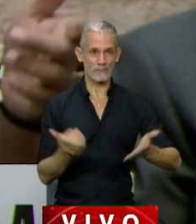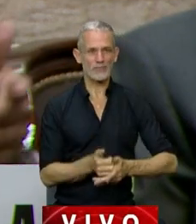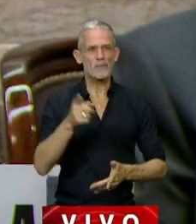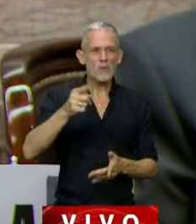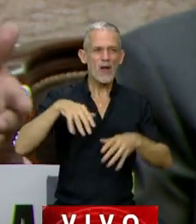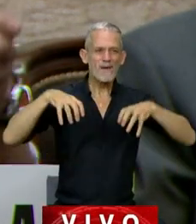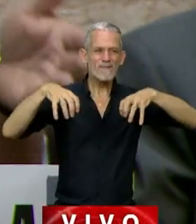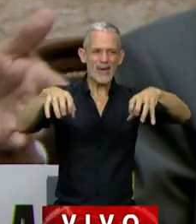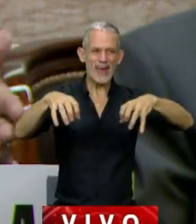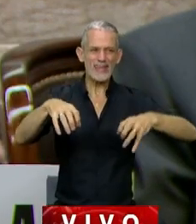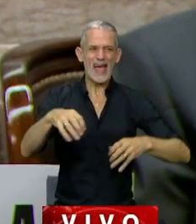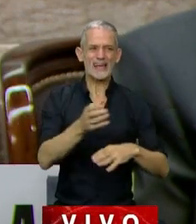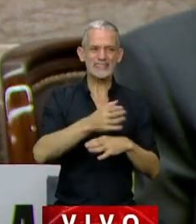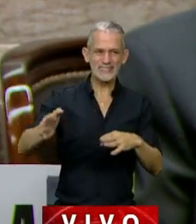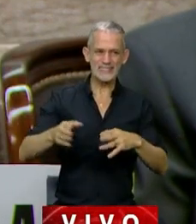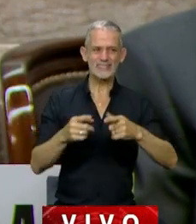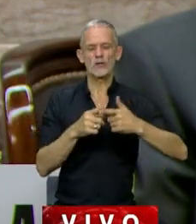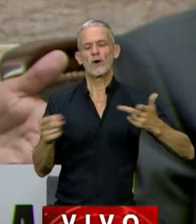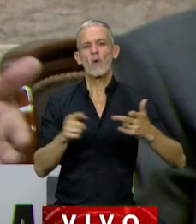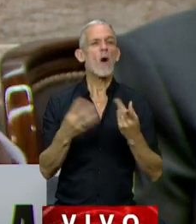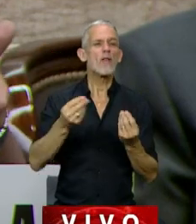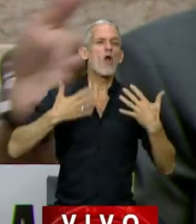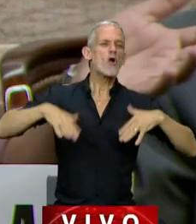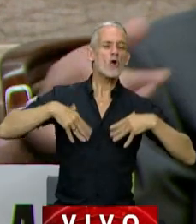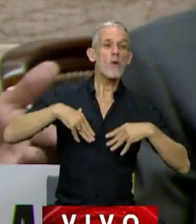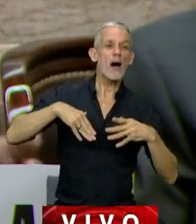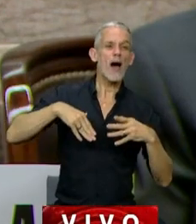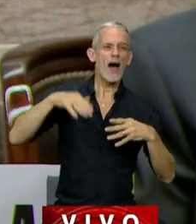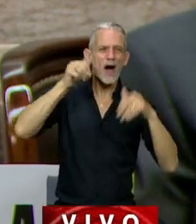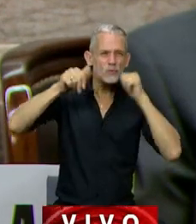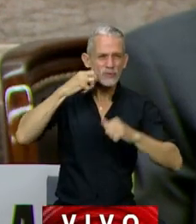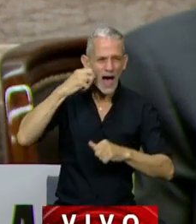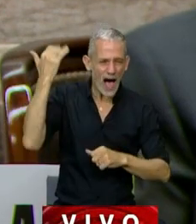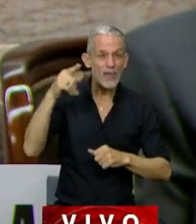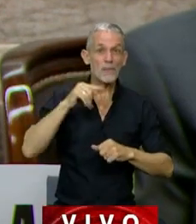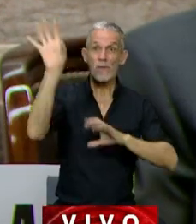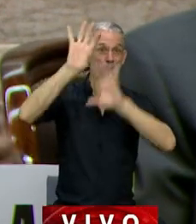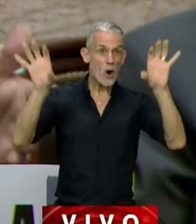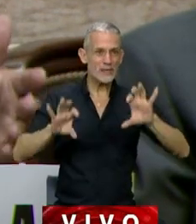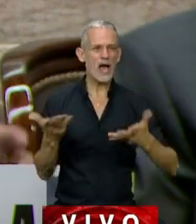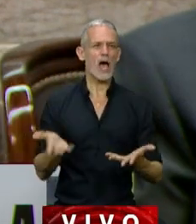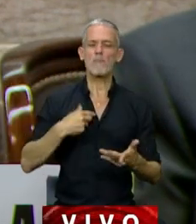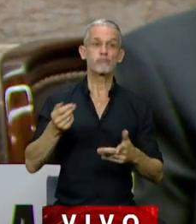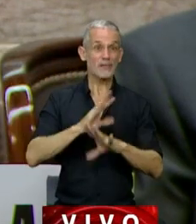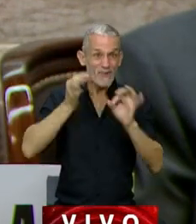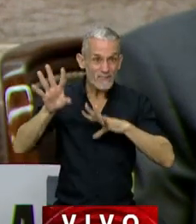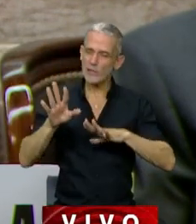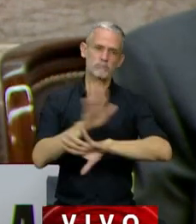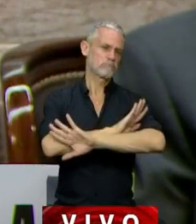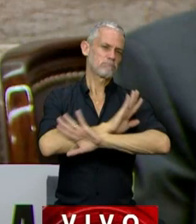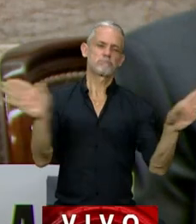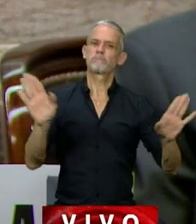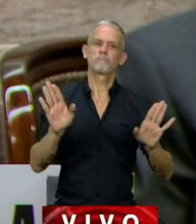muchas ferias, incluso de verduras o de ropa usada, como hay en el interior, quedaría excluido